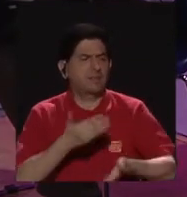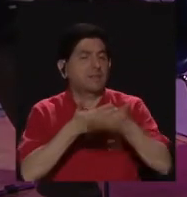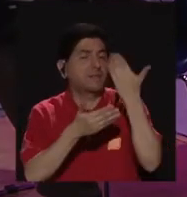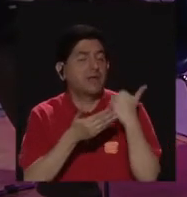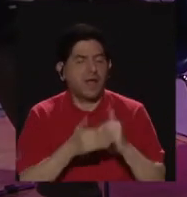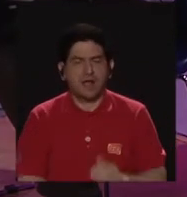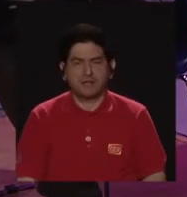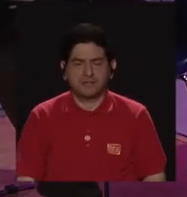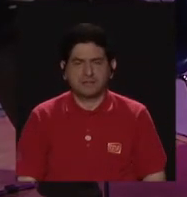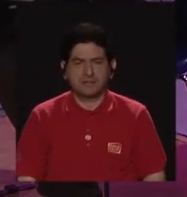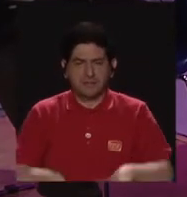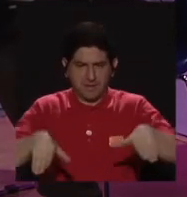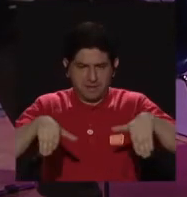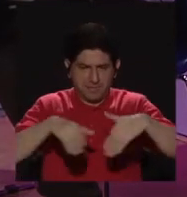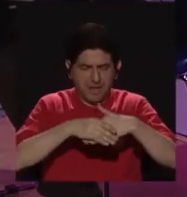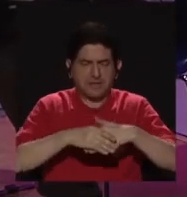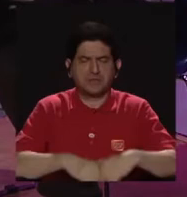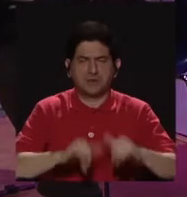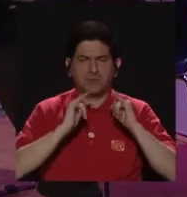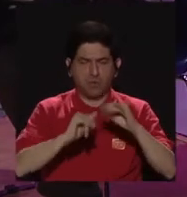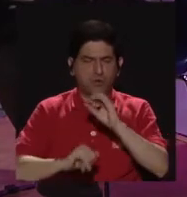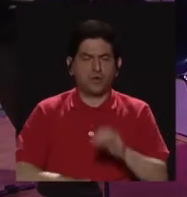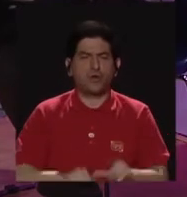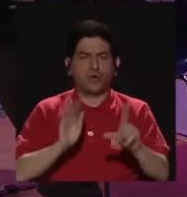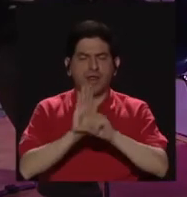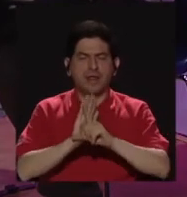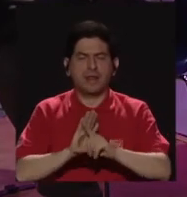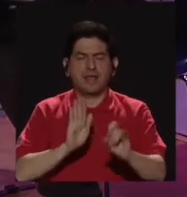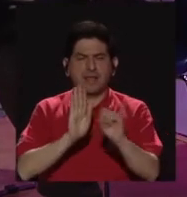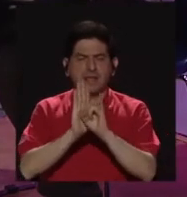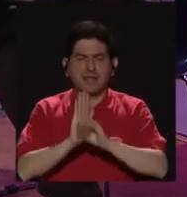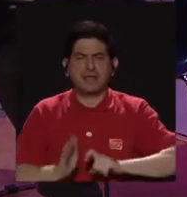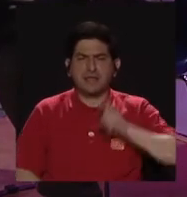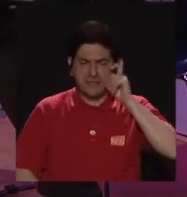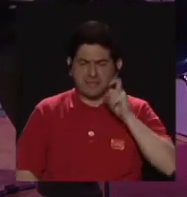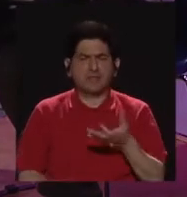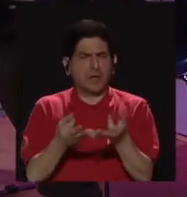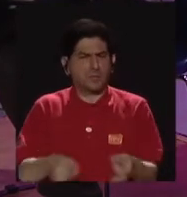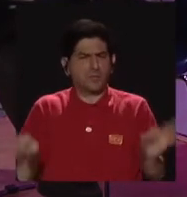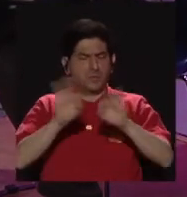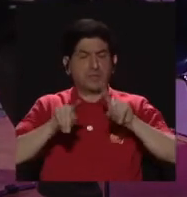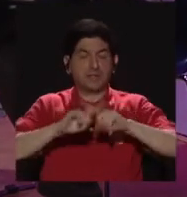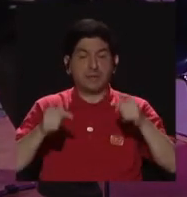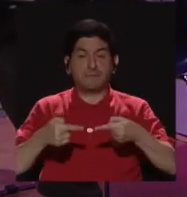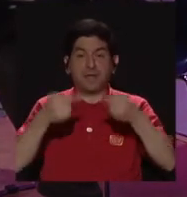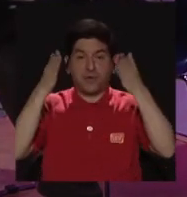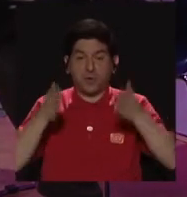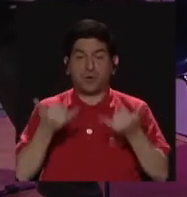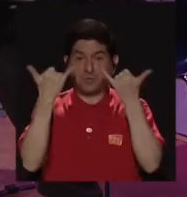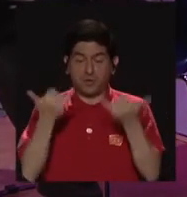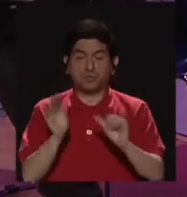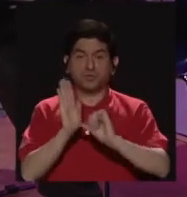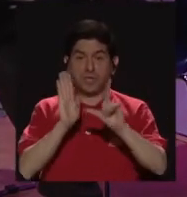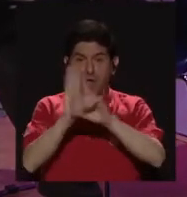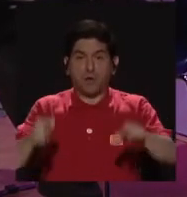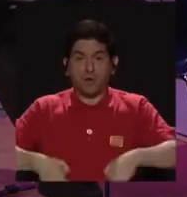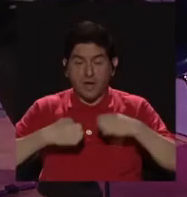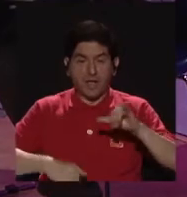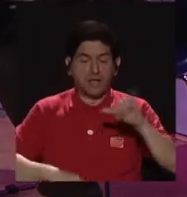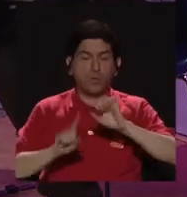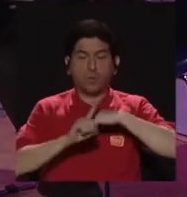matrimonio libertario la ley de identidad de género son importantísimos pero tenemos grandes enemigos en la asamblea legislativa en este momento y en la